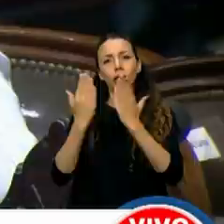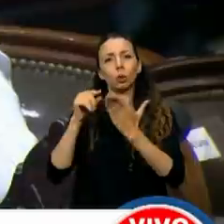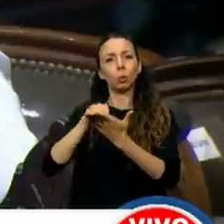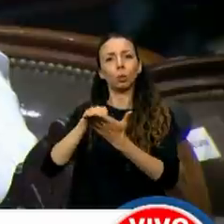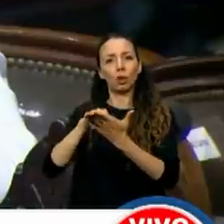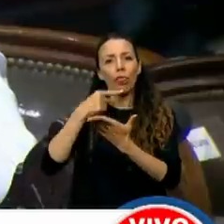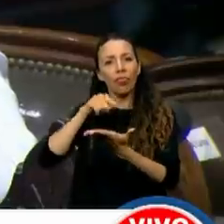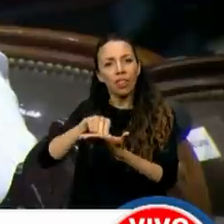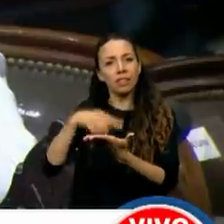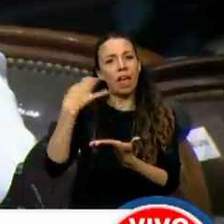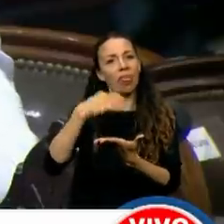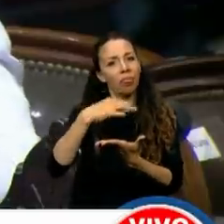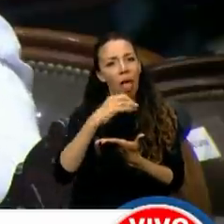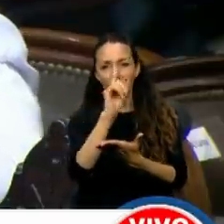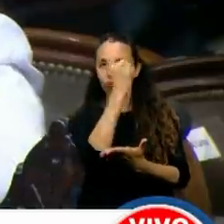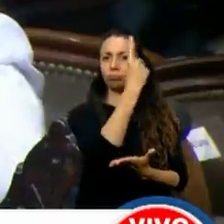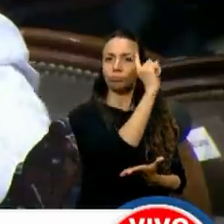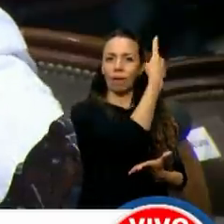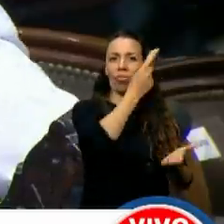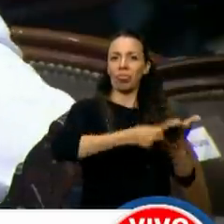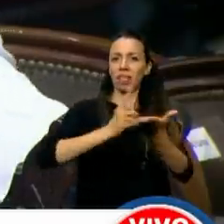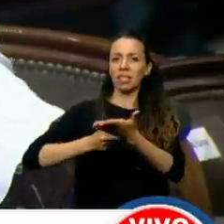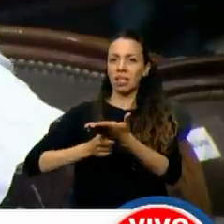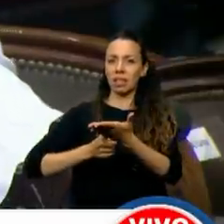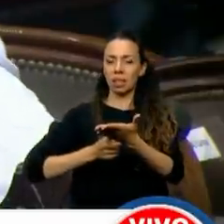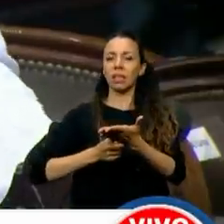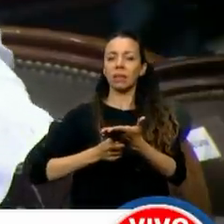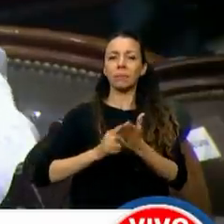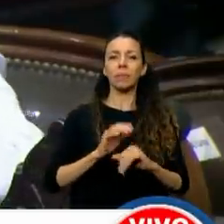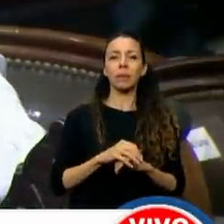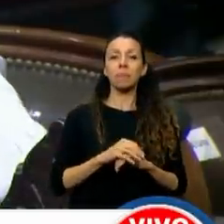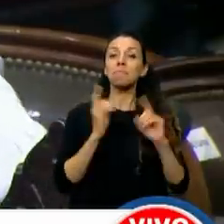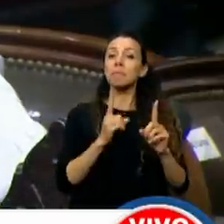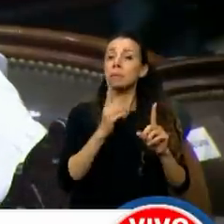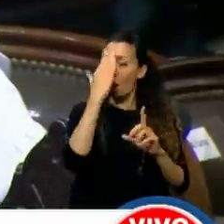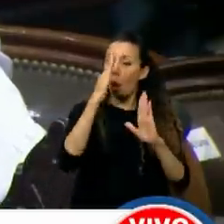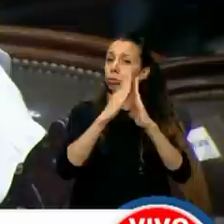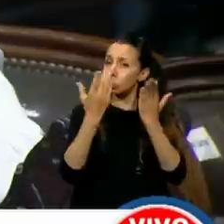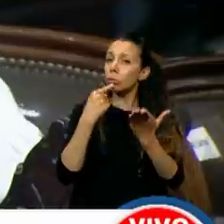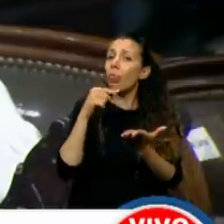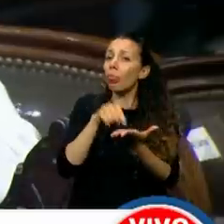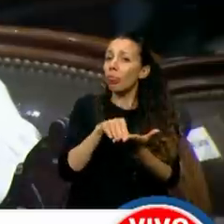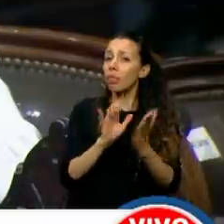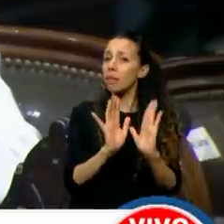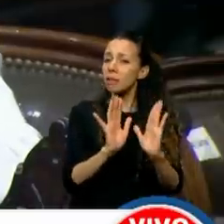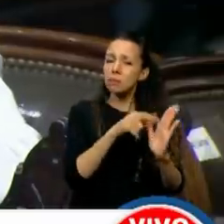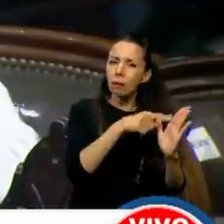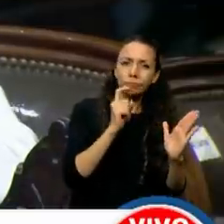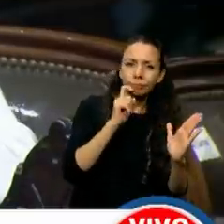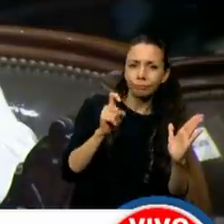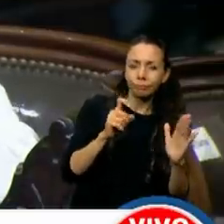y de división de poderes que tenemos consagrados en nuestra en nuestra constitución y cuando hablamos de